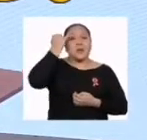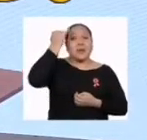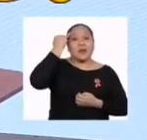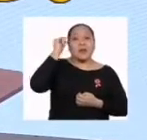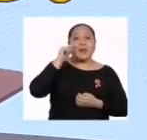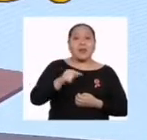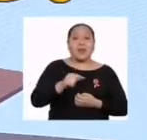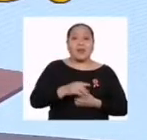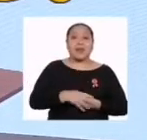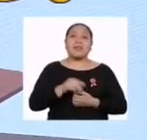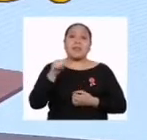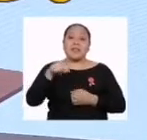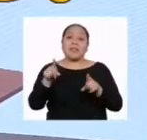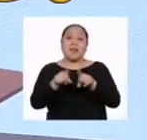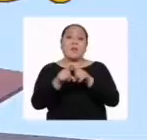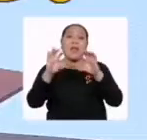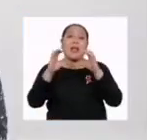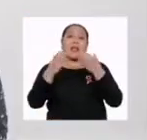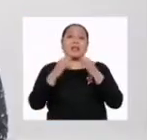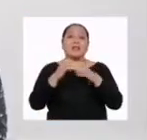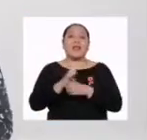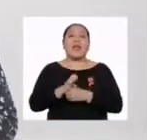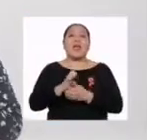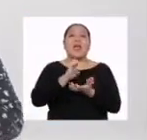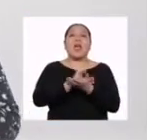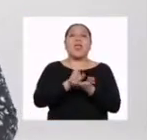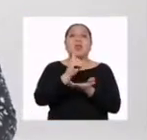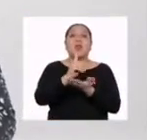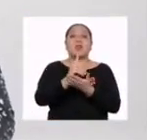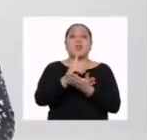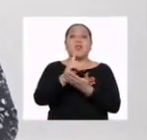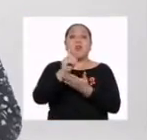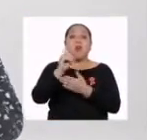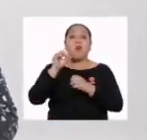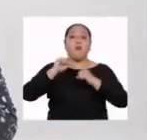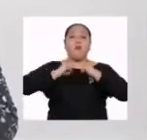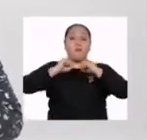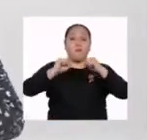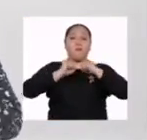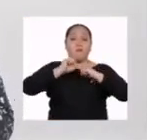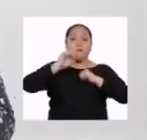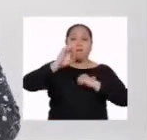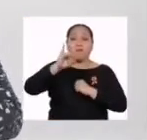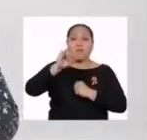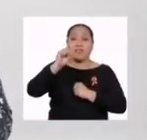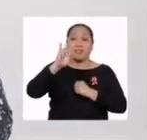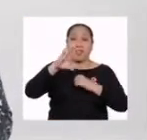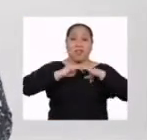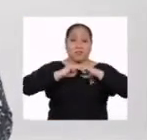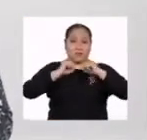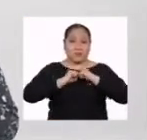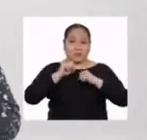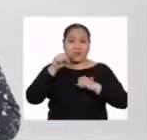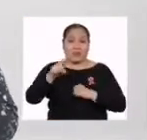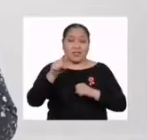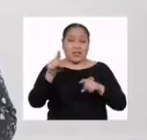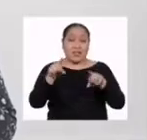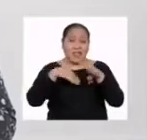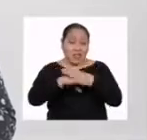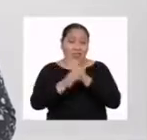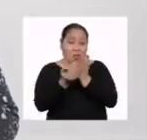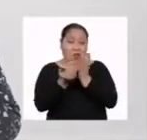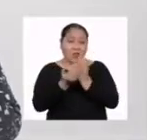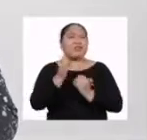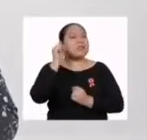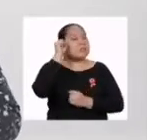el área de educación física en los colegios, ¿no? Supones bien. Por eso es necesario poner en movimiento nuestro